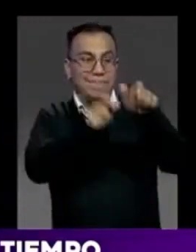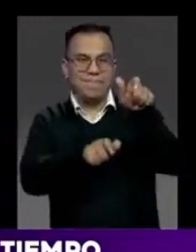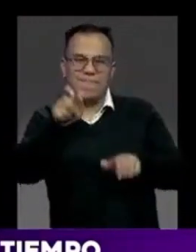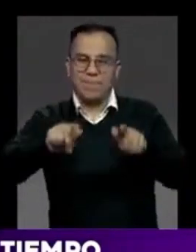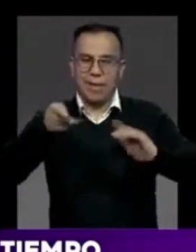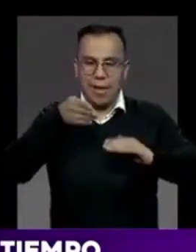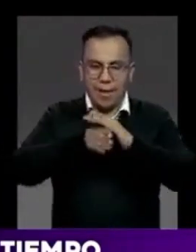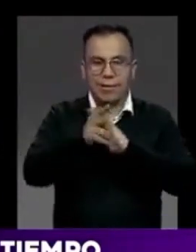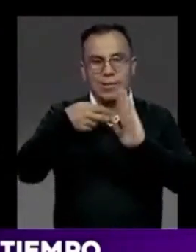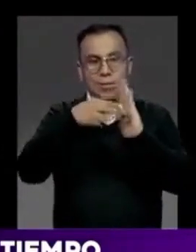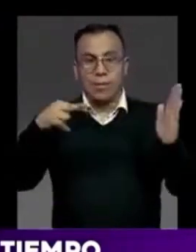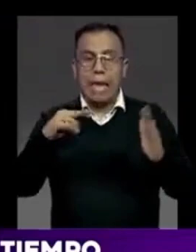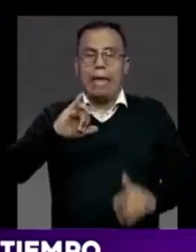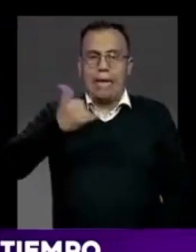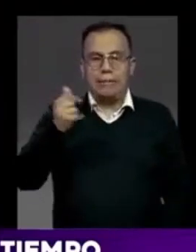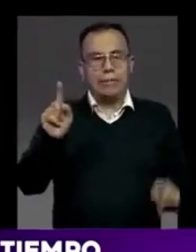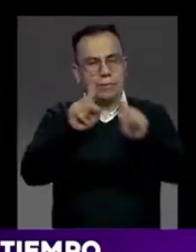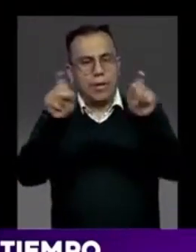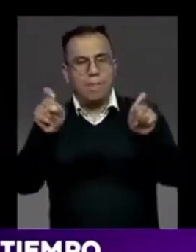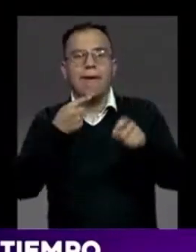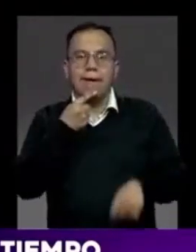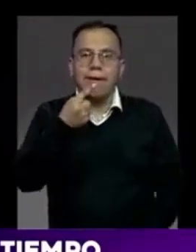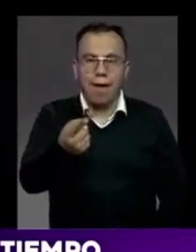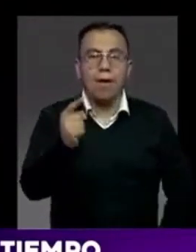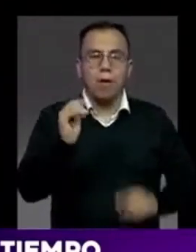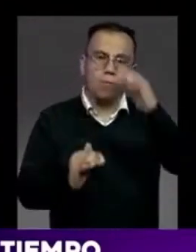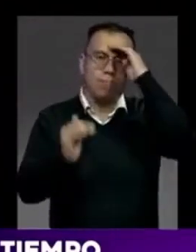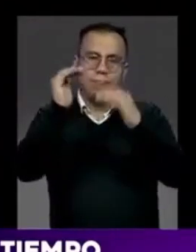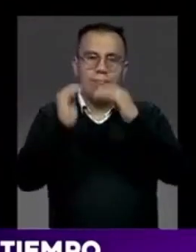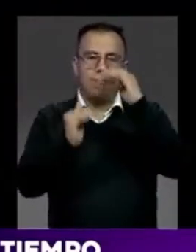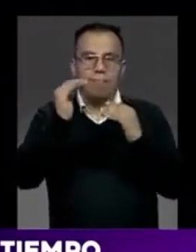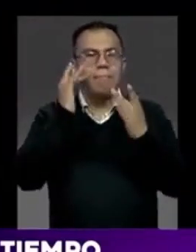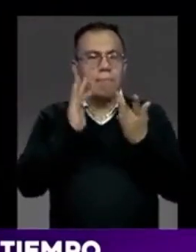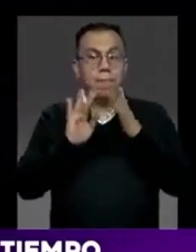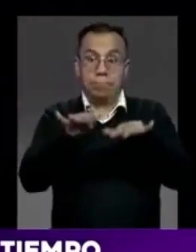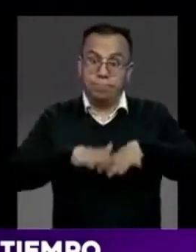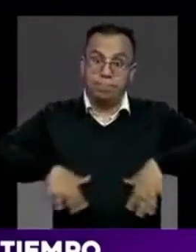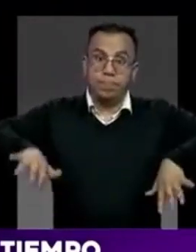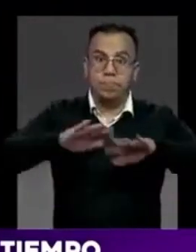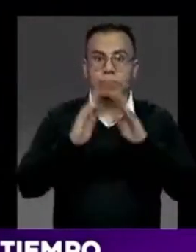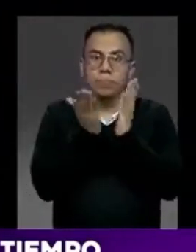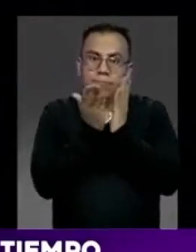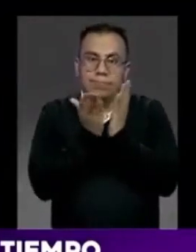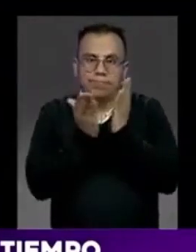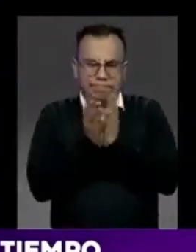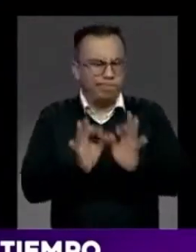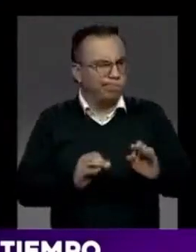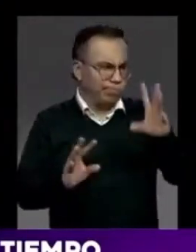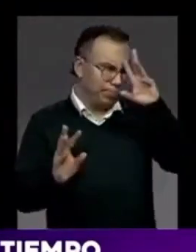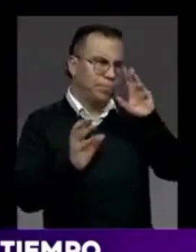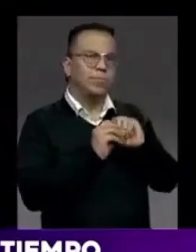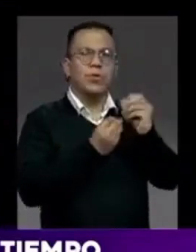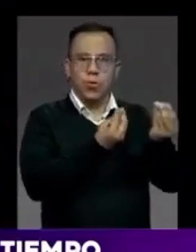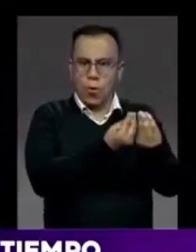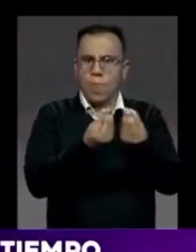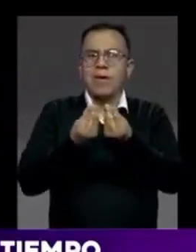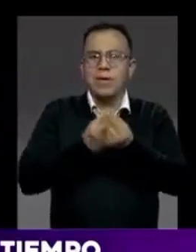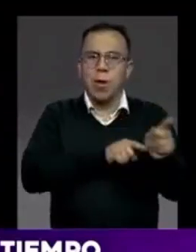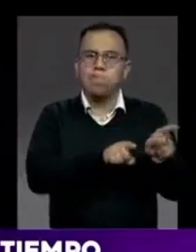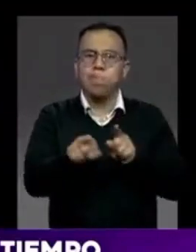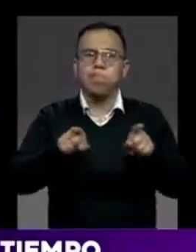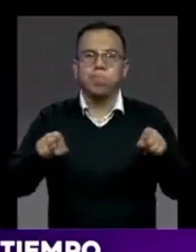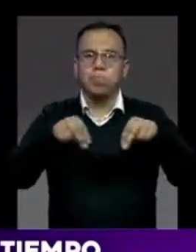tecnología y ahí si hablamos nosotros realmente de competitividad regional los temas de educación plenamente lo que los colegas han dicho acá